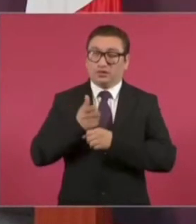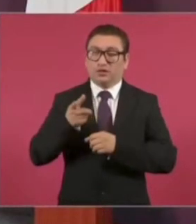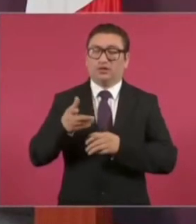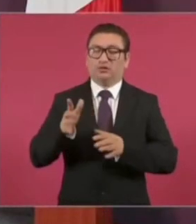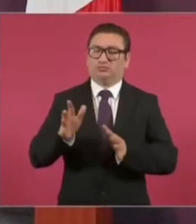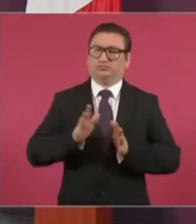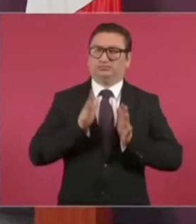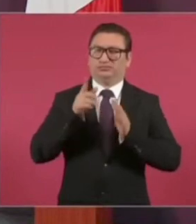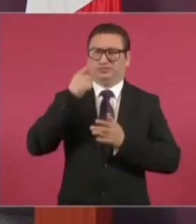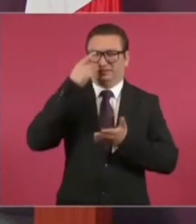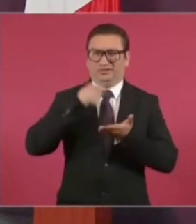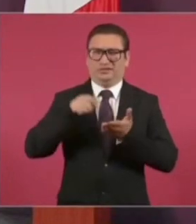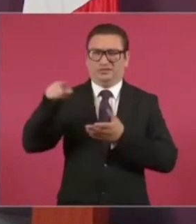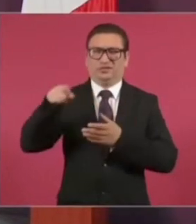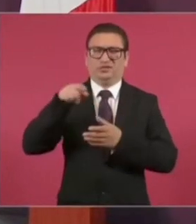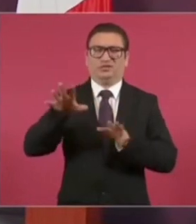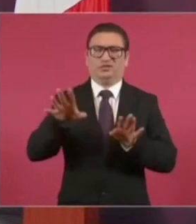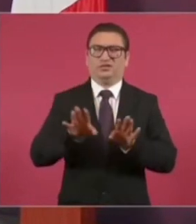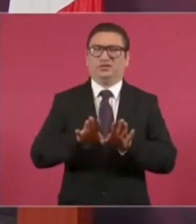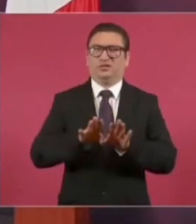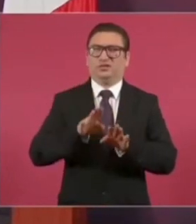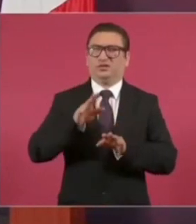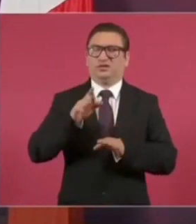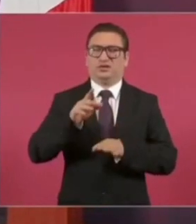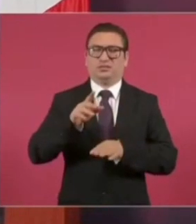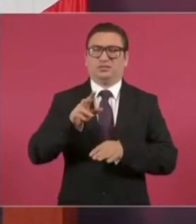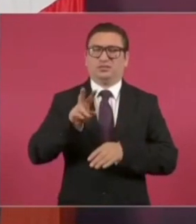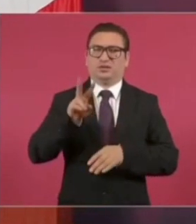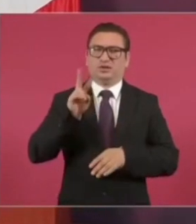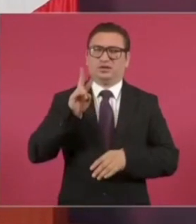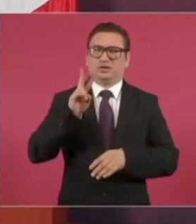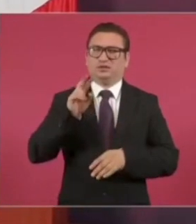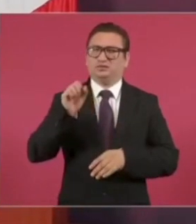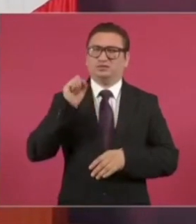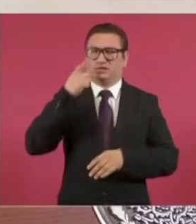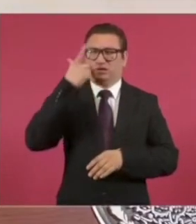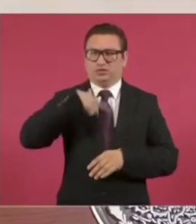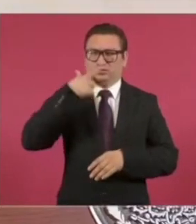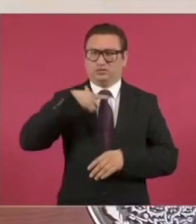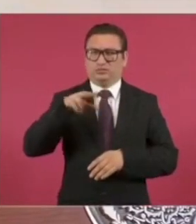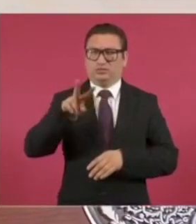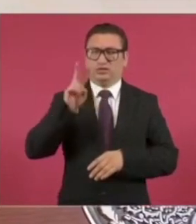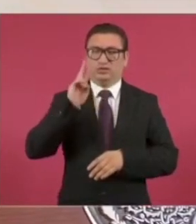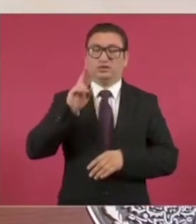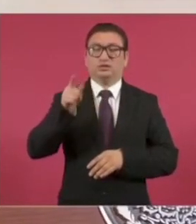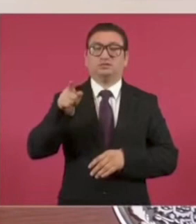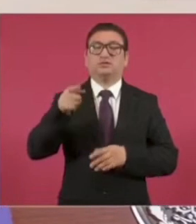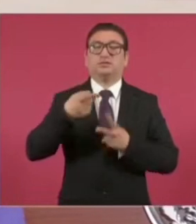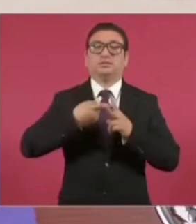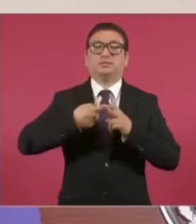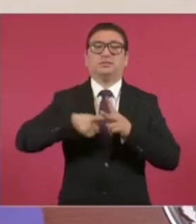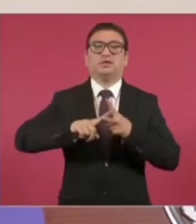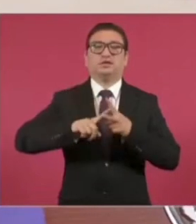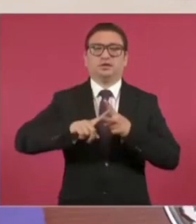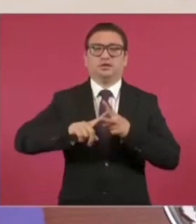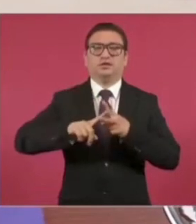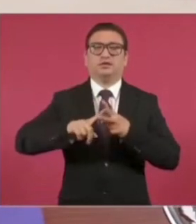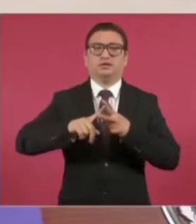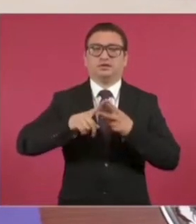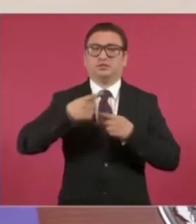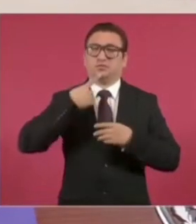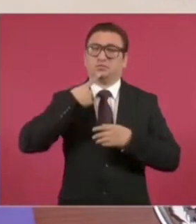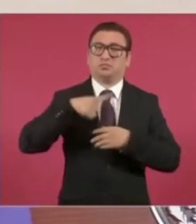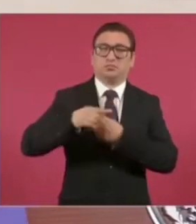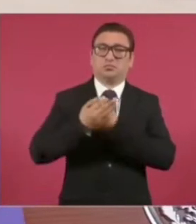Iban a decidir, creo que el viernes o el sábado en la noche, ¿no? El viernes. Y empiezan